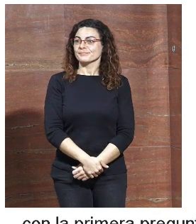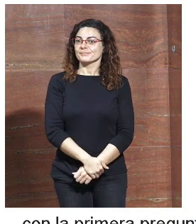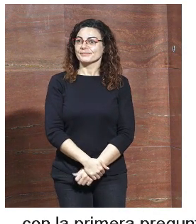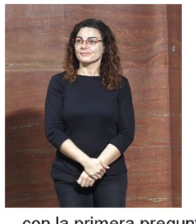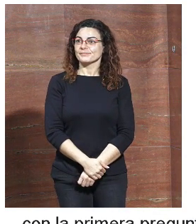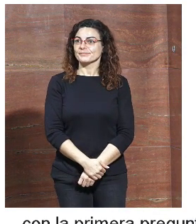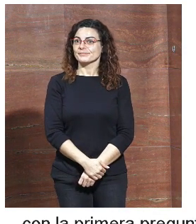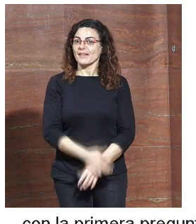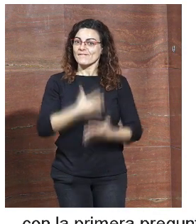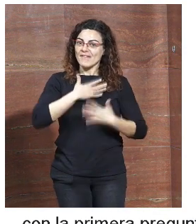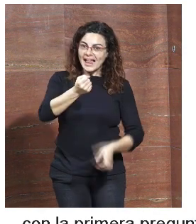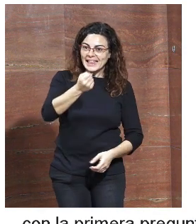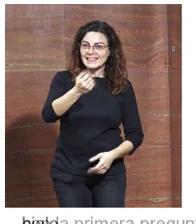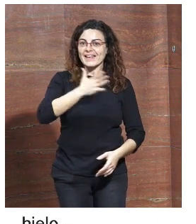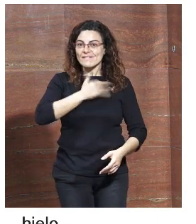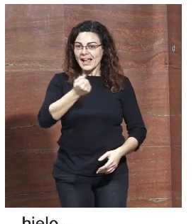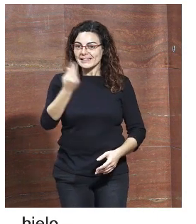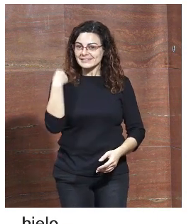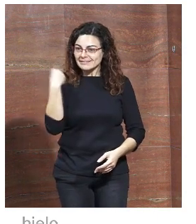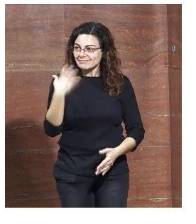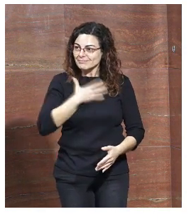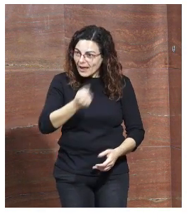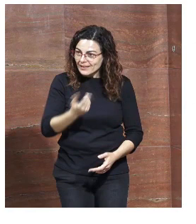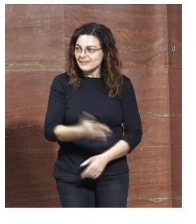Qué poco valientes, ¿eh?